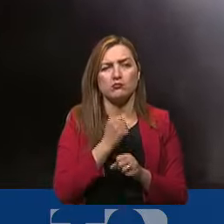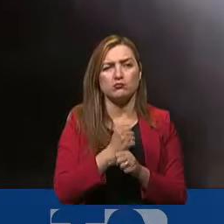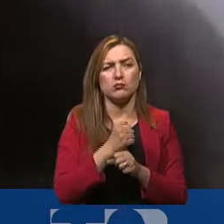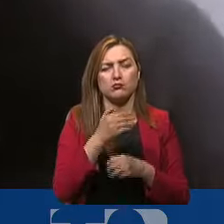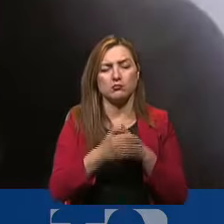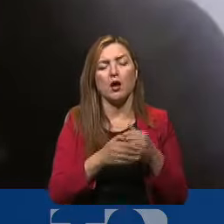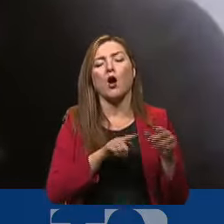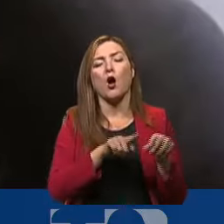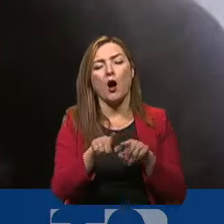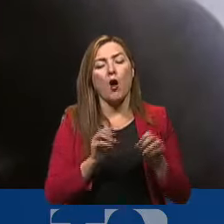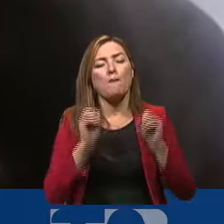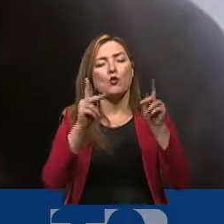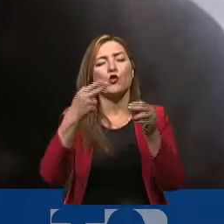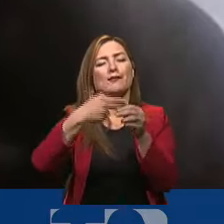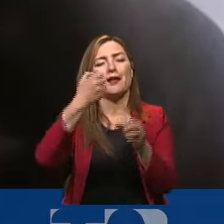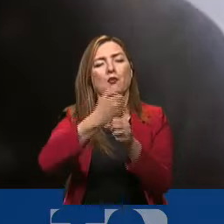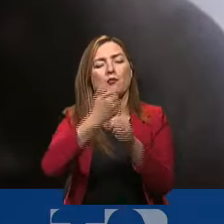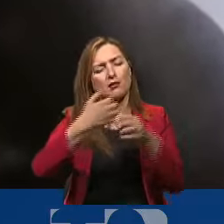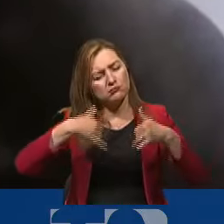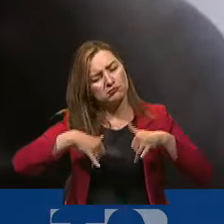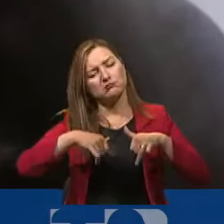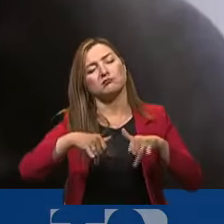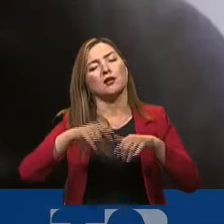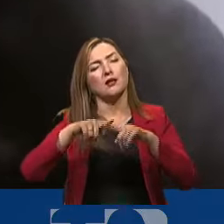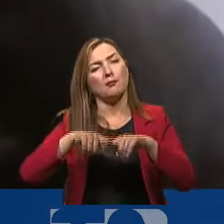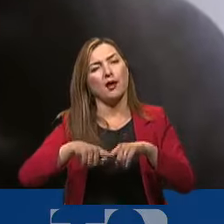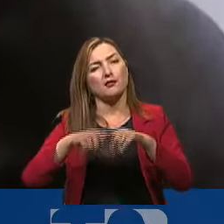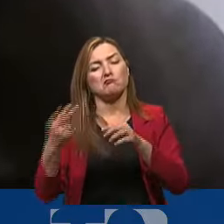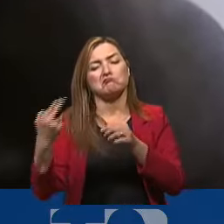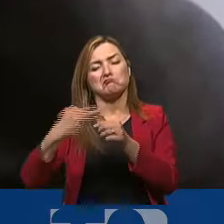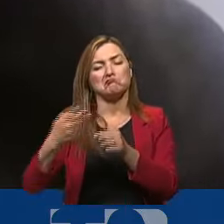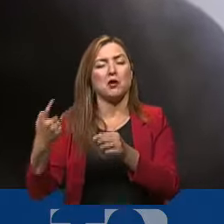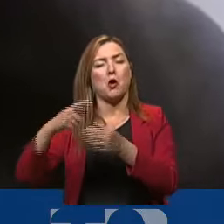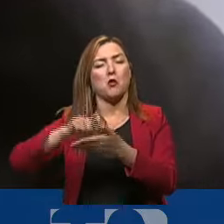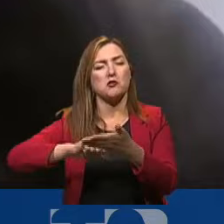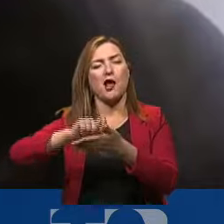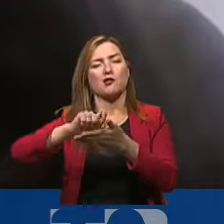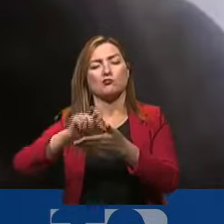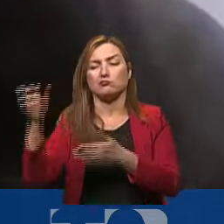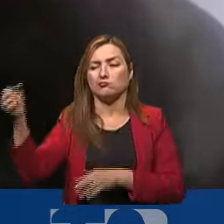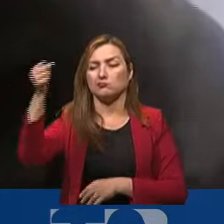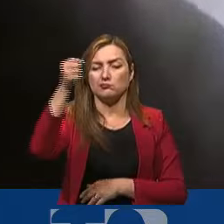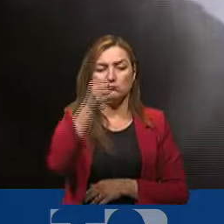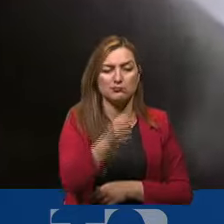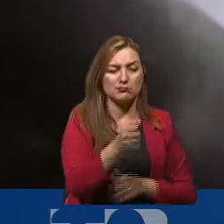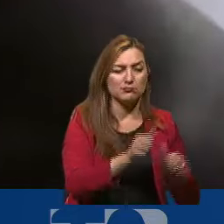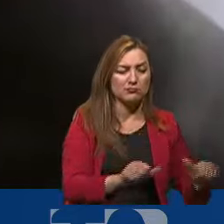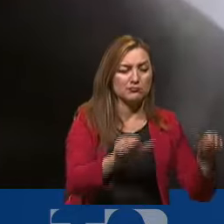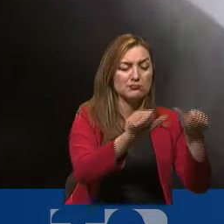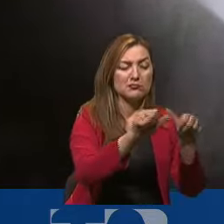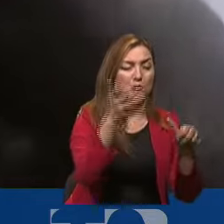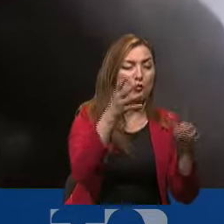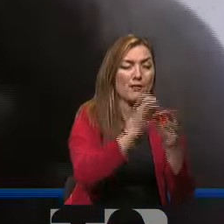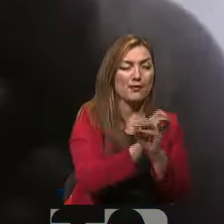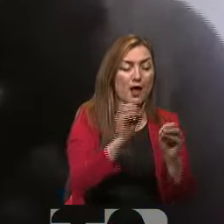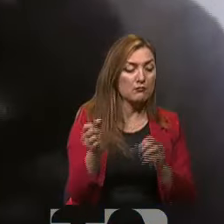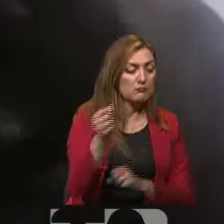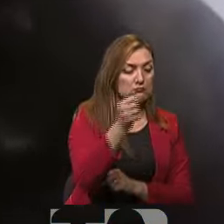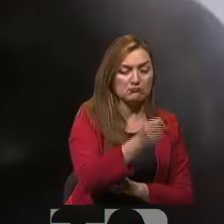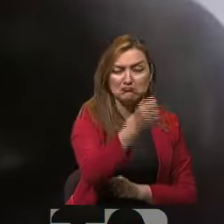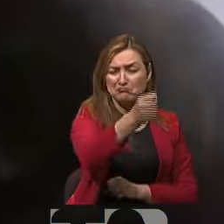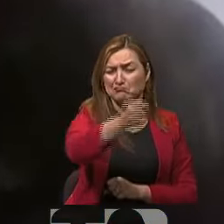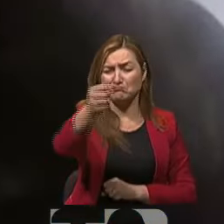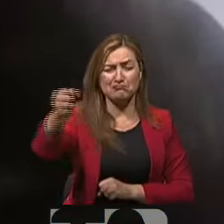abriendo partidas. La brecha se va a ir cerrando en la medida que nosotros vayamos entregando un docente en cada aula que no tenga docente. Ya hicimos